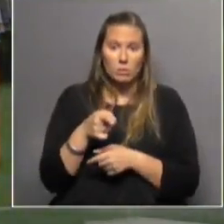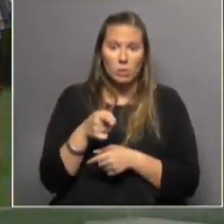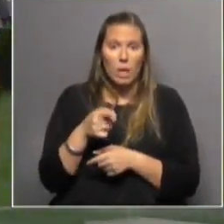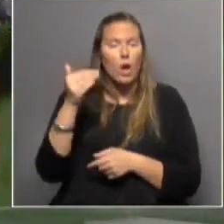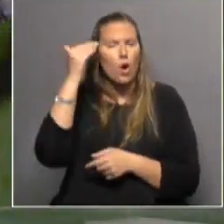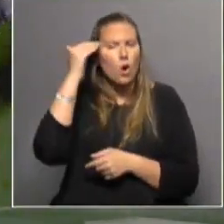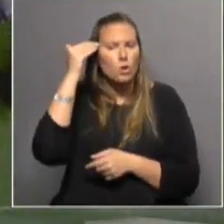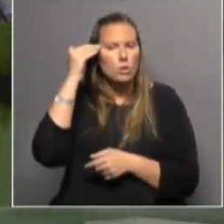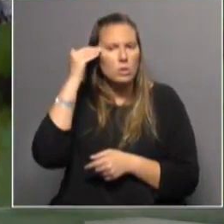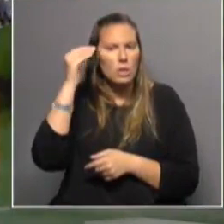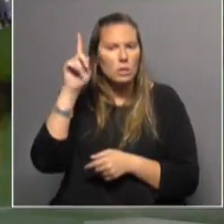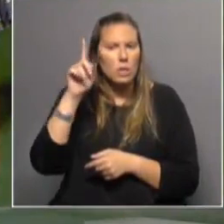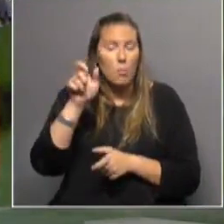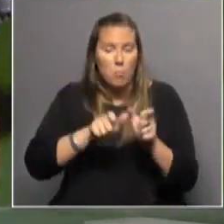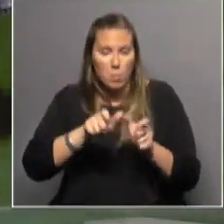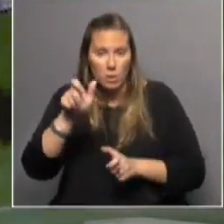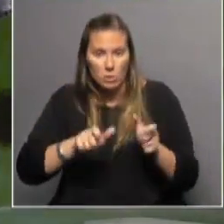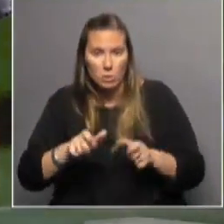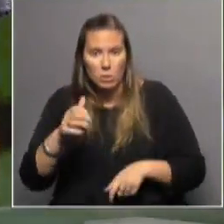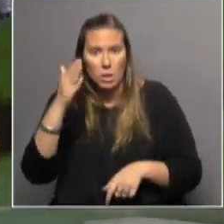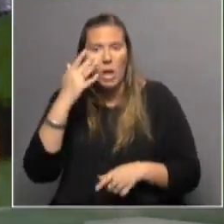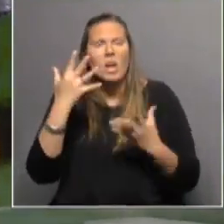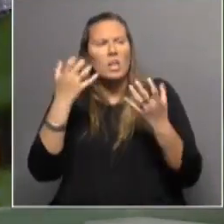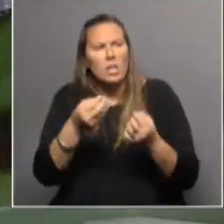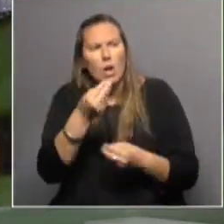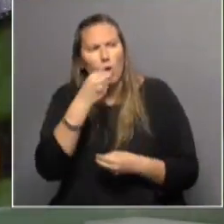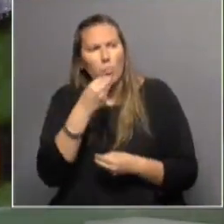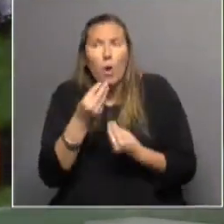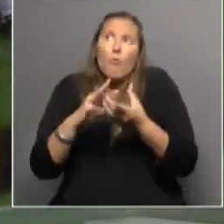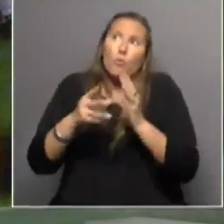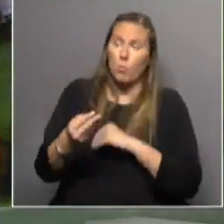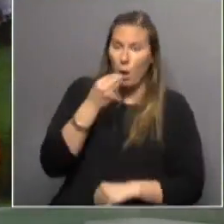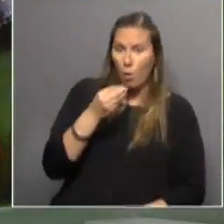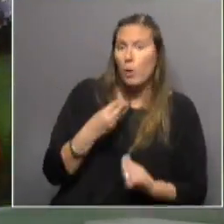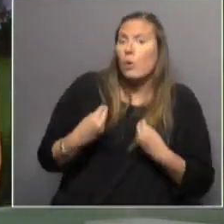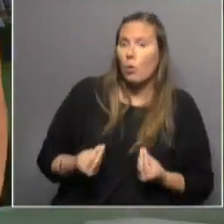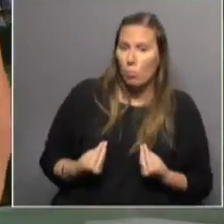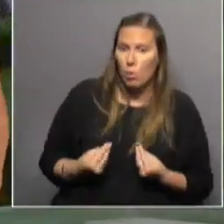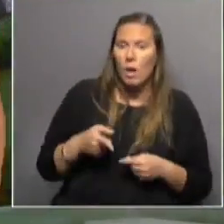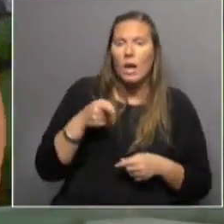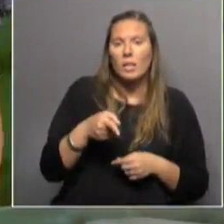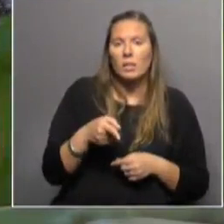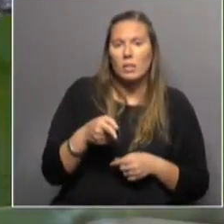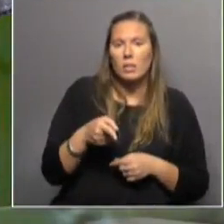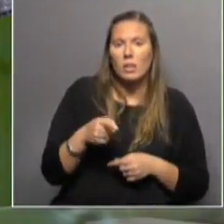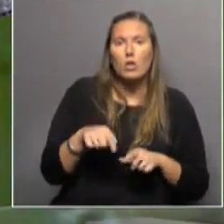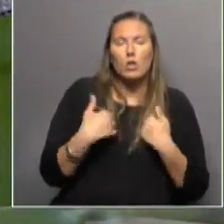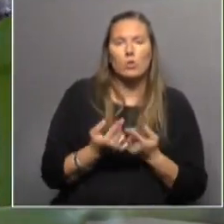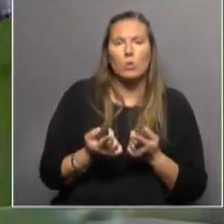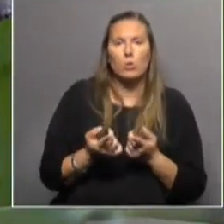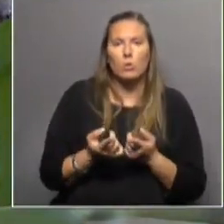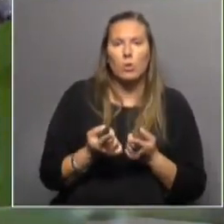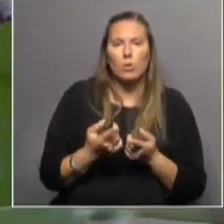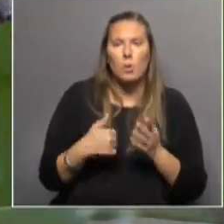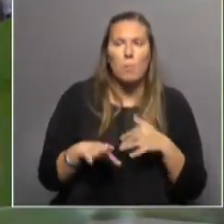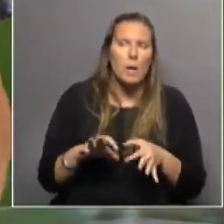conciencia que va tomando la población sobre qué es lo que quiere comer y cómo lo quiere comer me parece que ahí es donde nosotros tenemos los